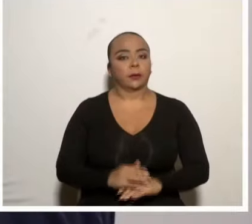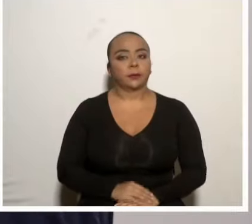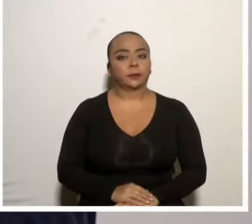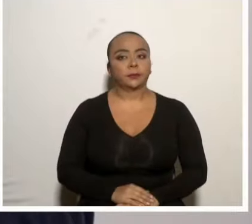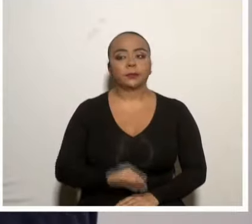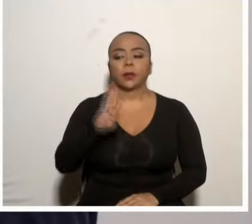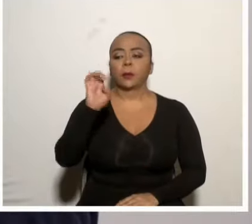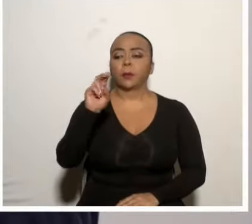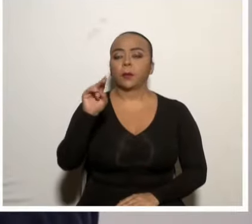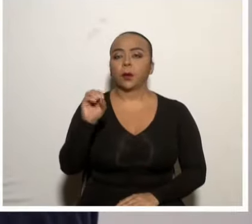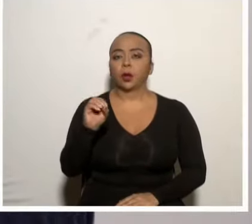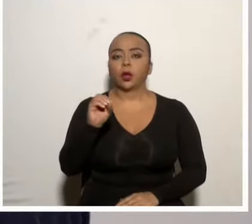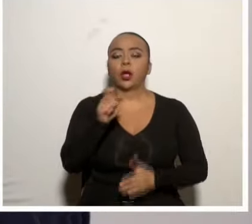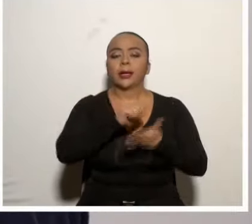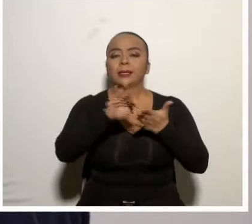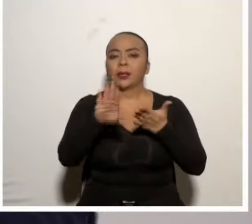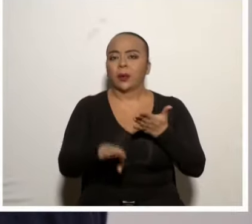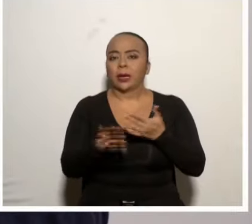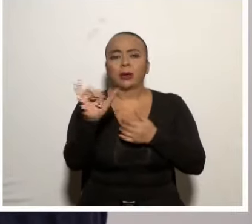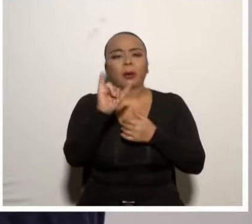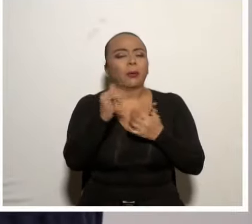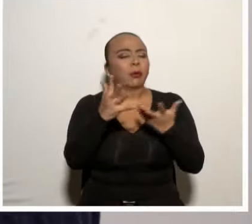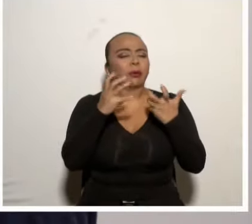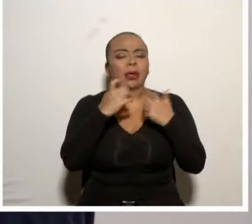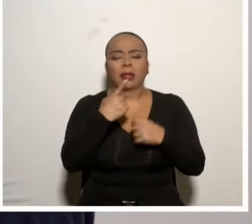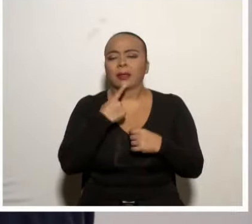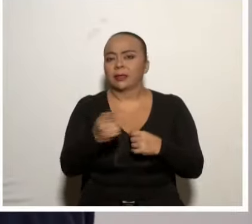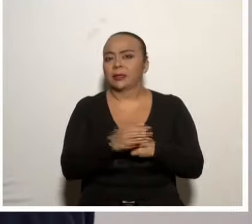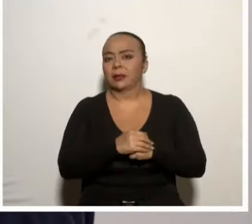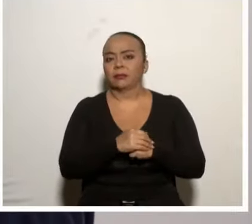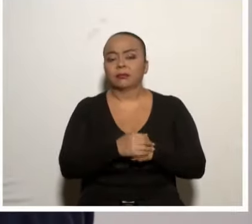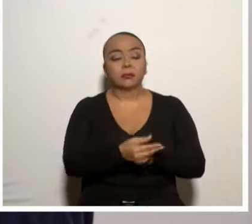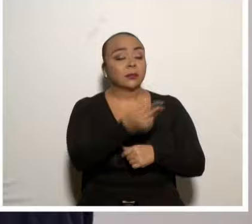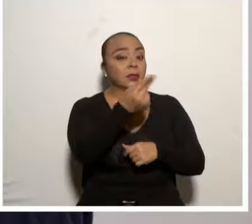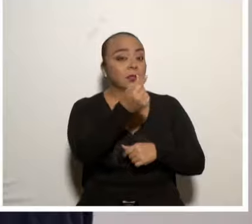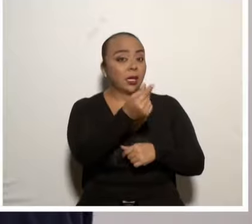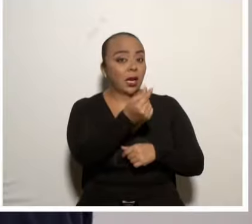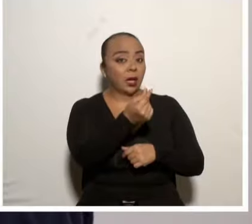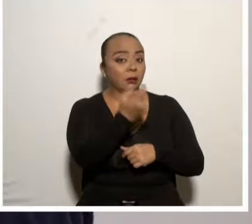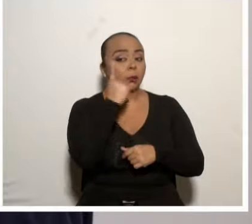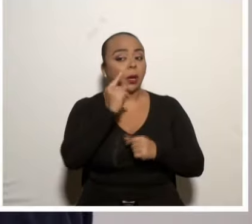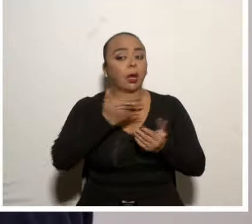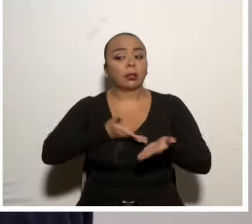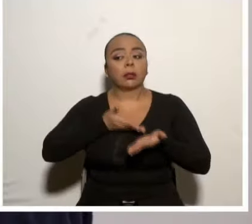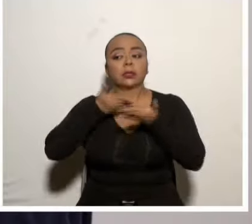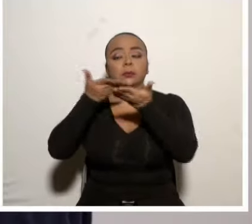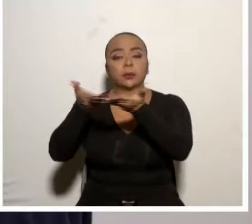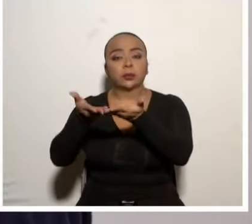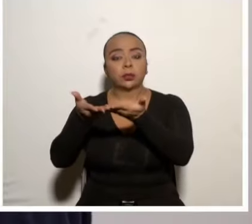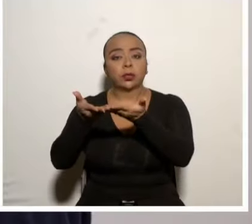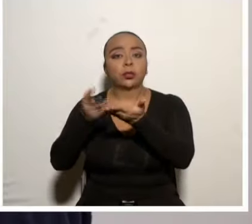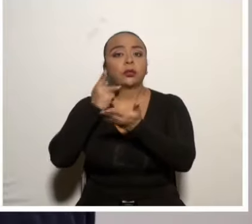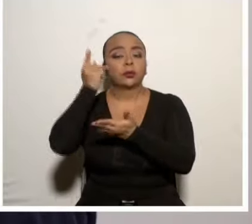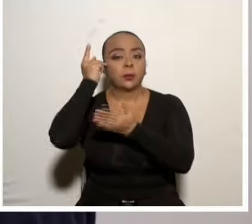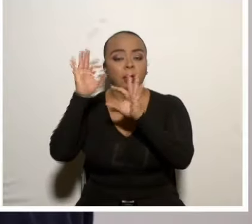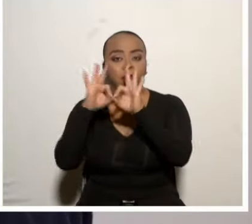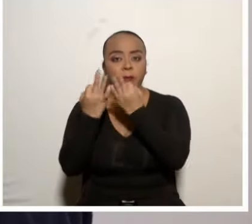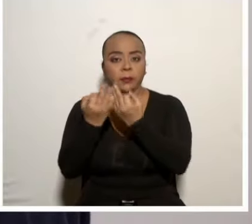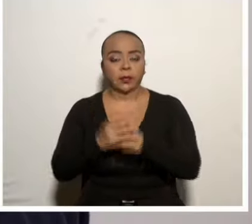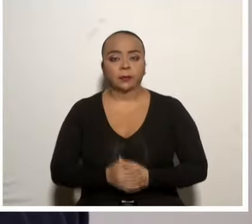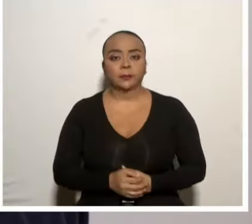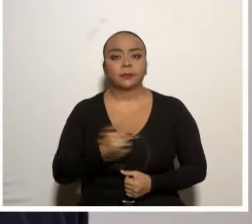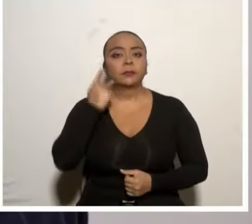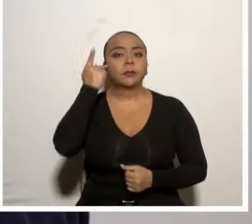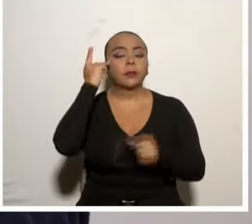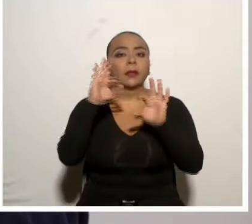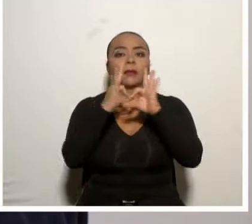bono escolar, el voucher, como lo quieran conocer, el mismo dinero a disposición de elección de los padres de familia. El padre